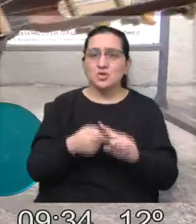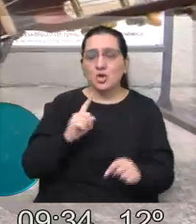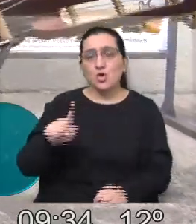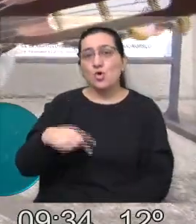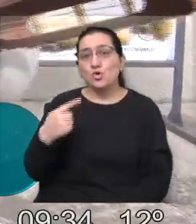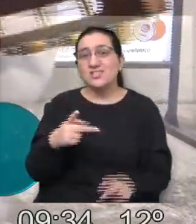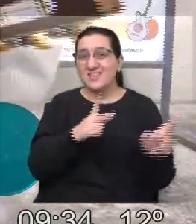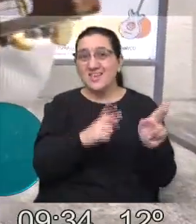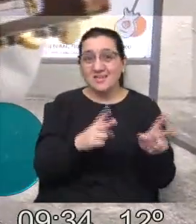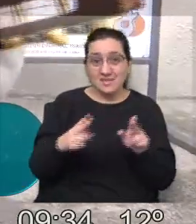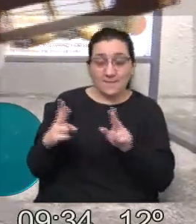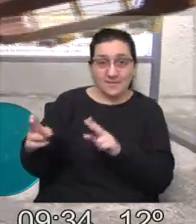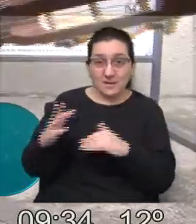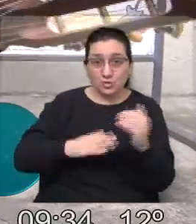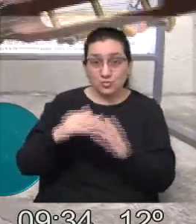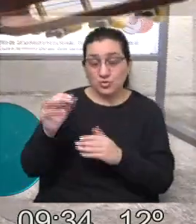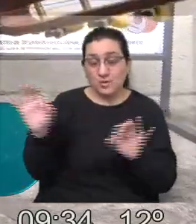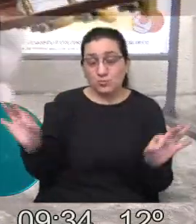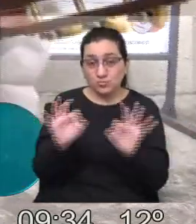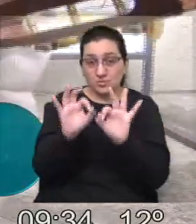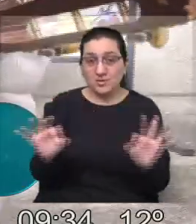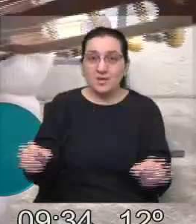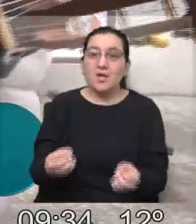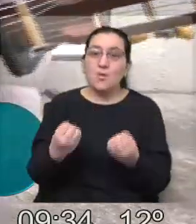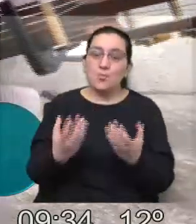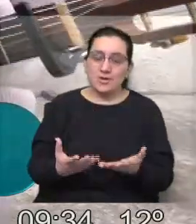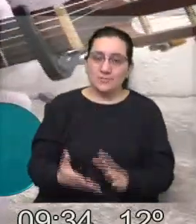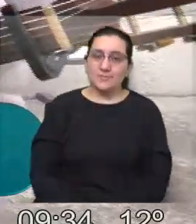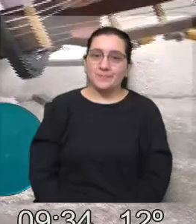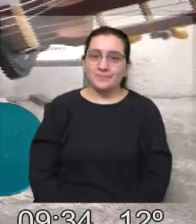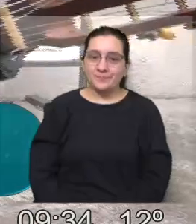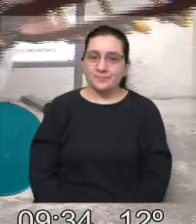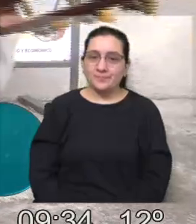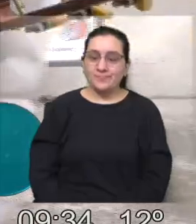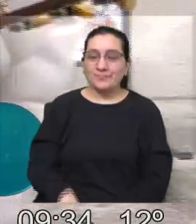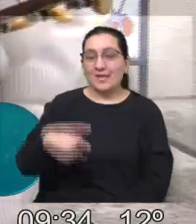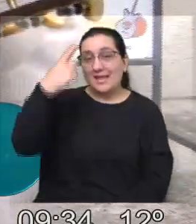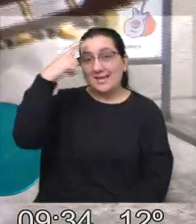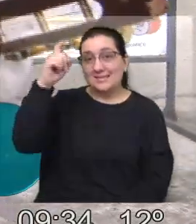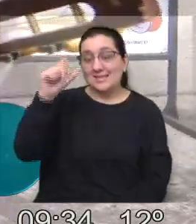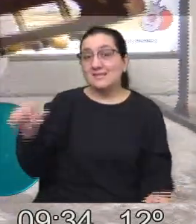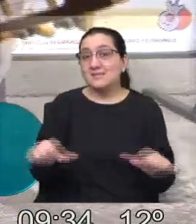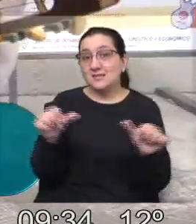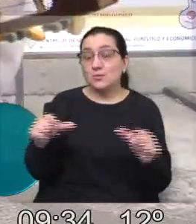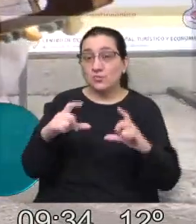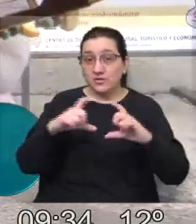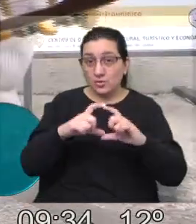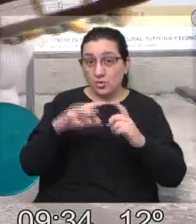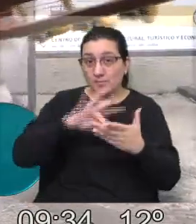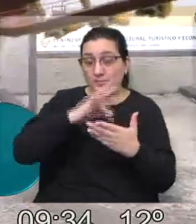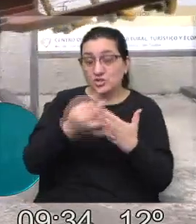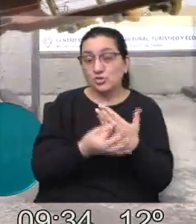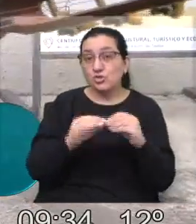con otras etapas de la construcción de la música? Bueno, la idea de hacer un disco como proyecto de